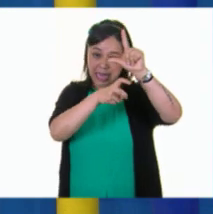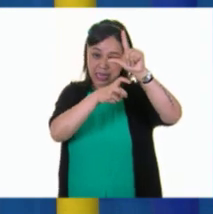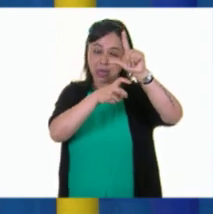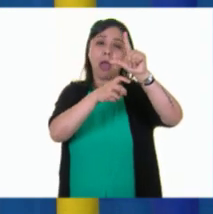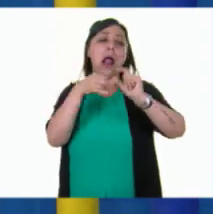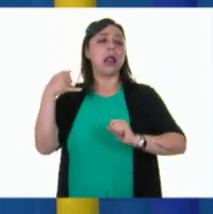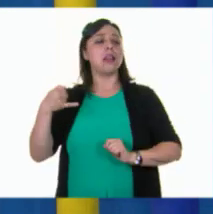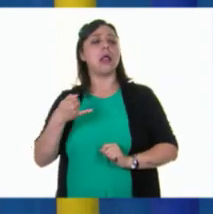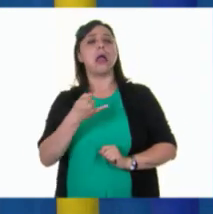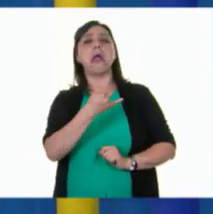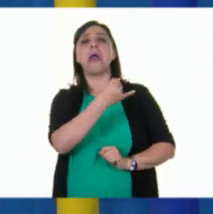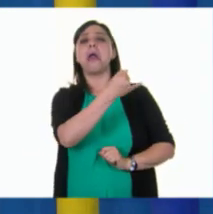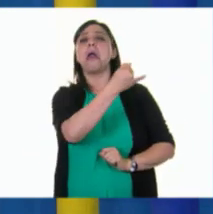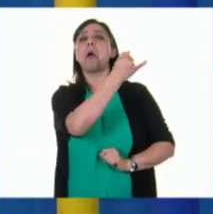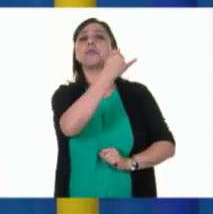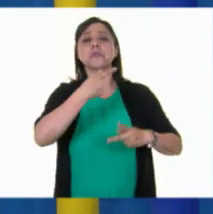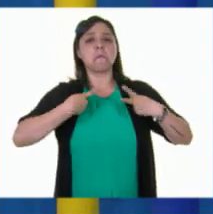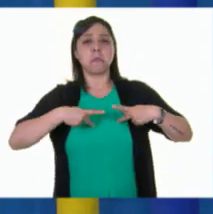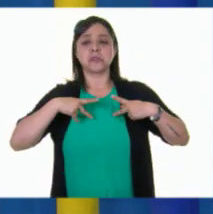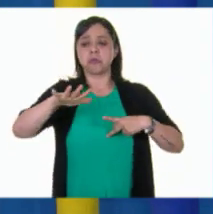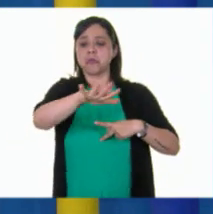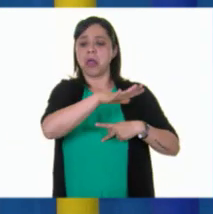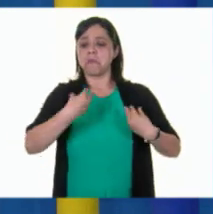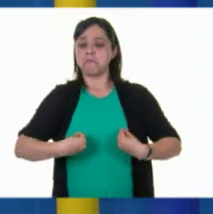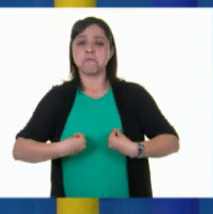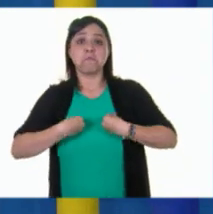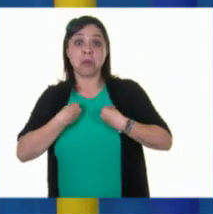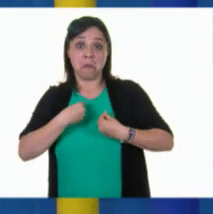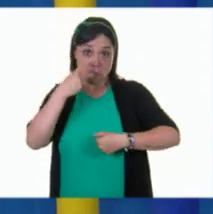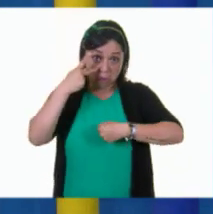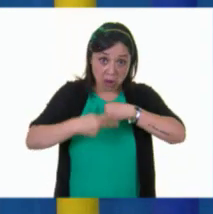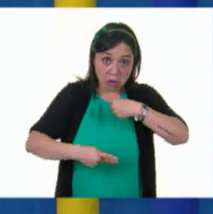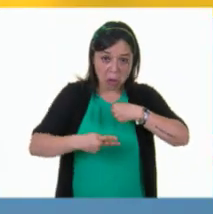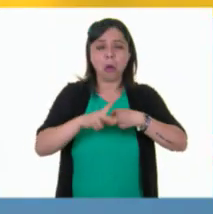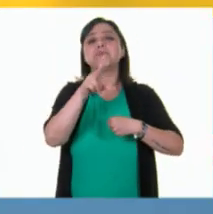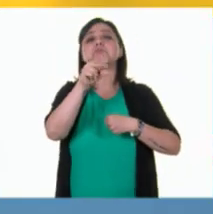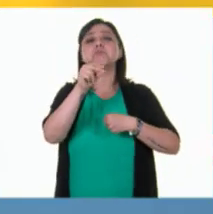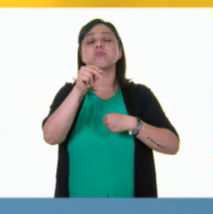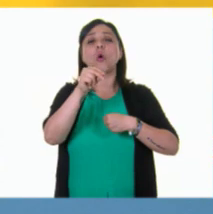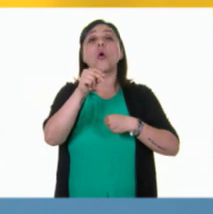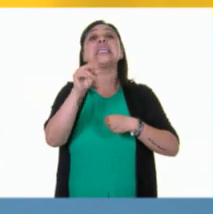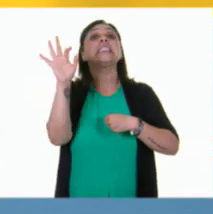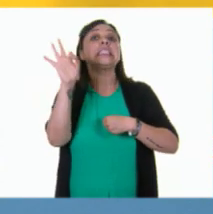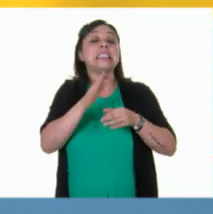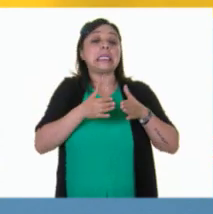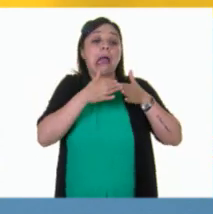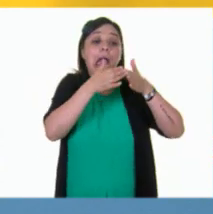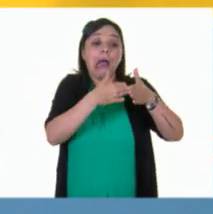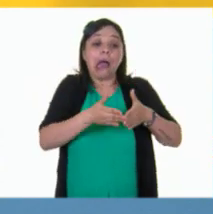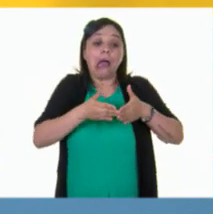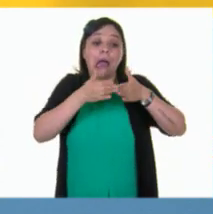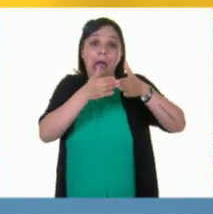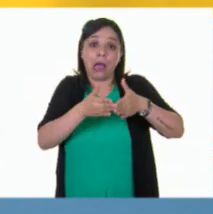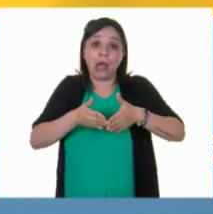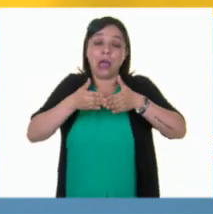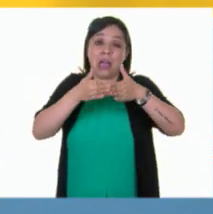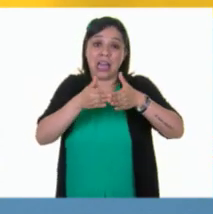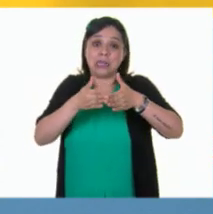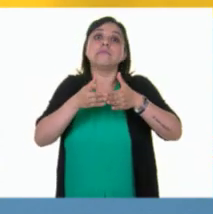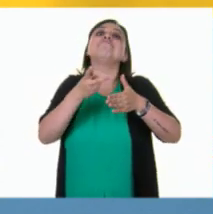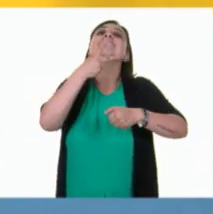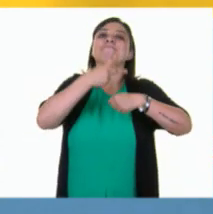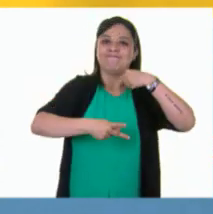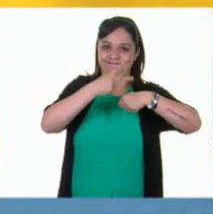fenómeno no representa ningún riesgo a menos que pasara por ahí un barco. Ya entiendo. Entonces, un fenómeno natural